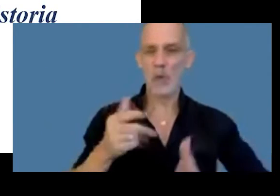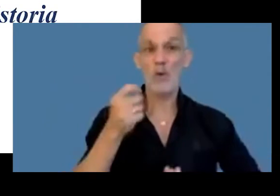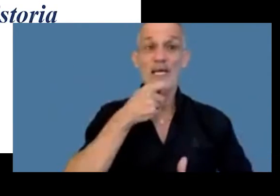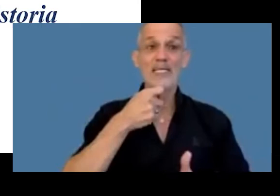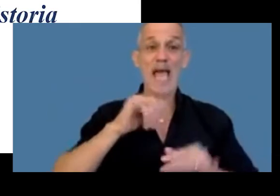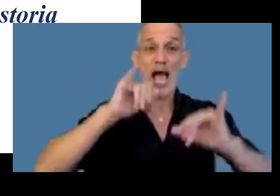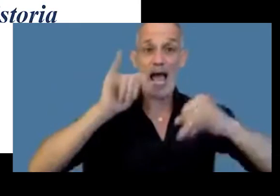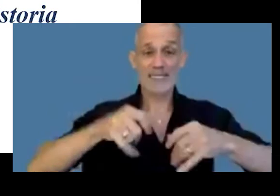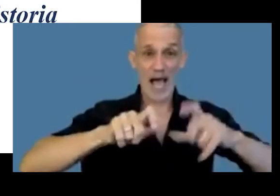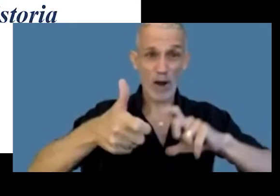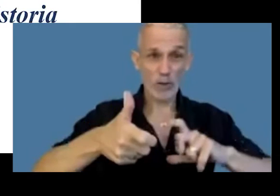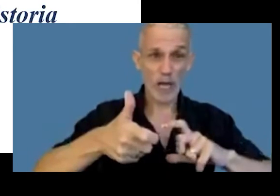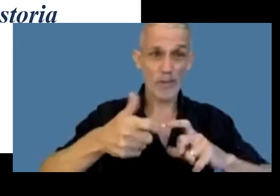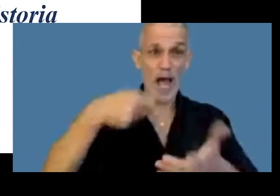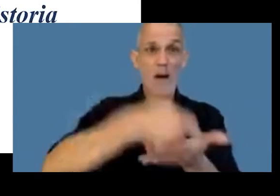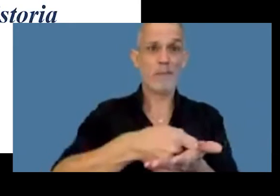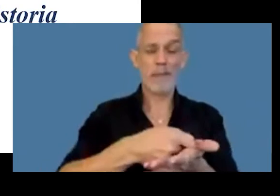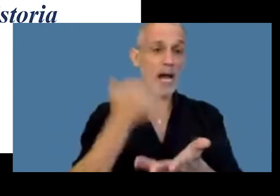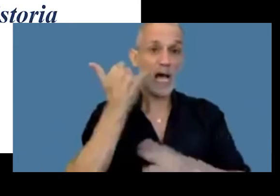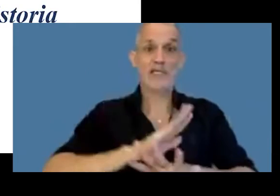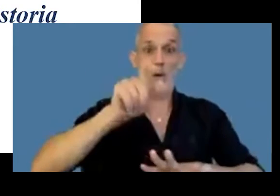ajuste, no hay forma de volver.